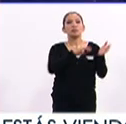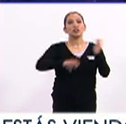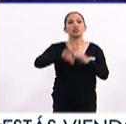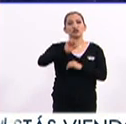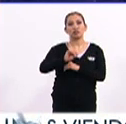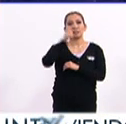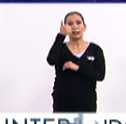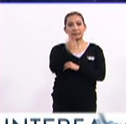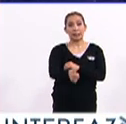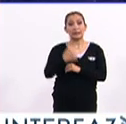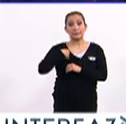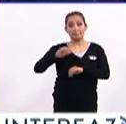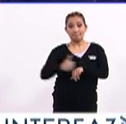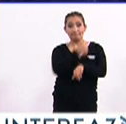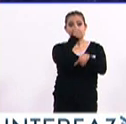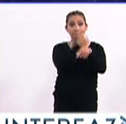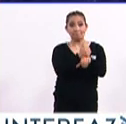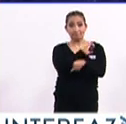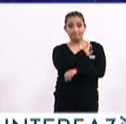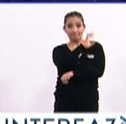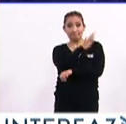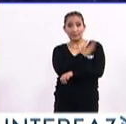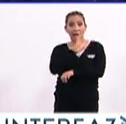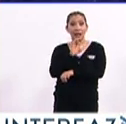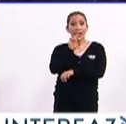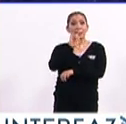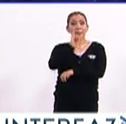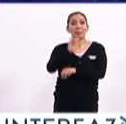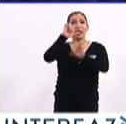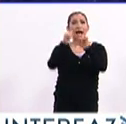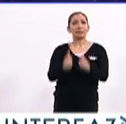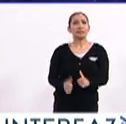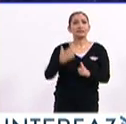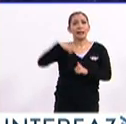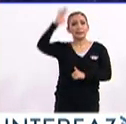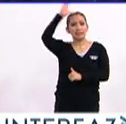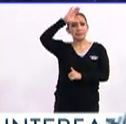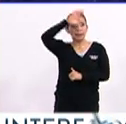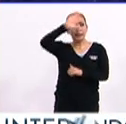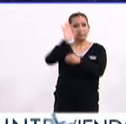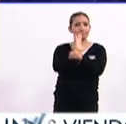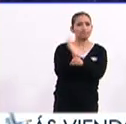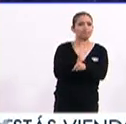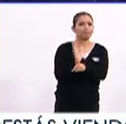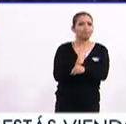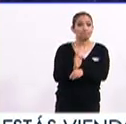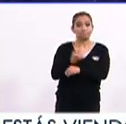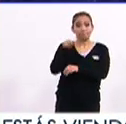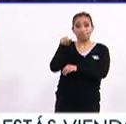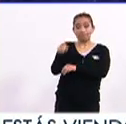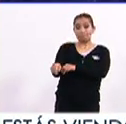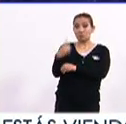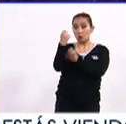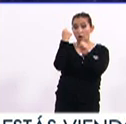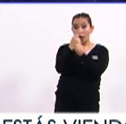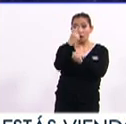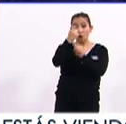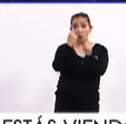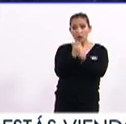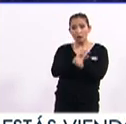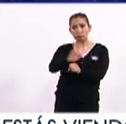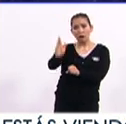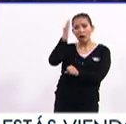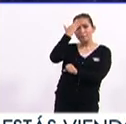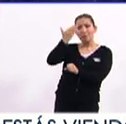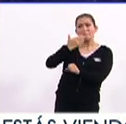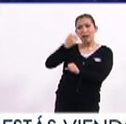En 1986 se creó en España la Academia de las Artes y las Ciencias Cinematográficas, que cada año